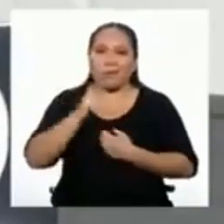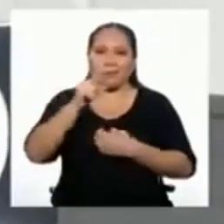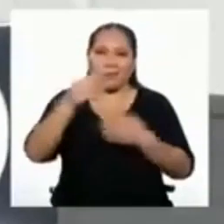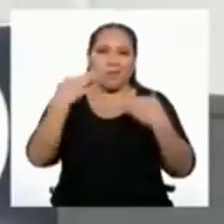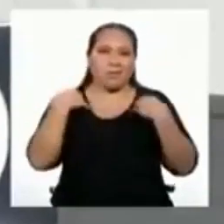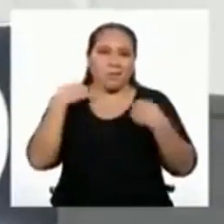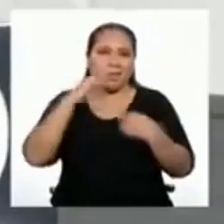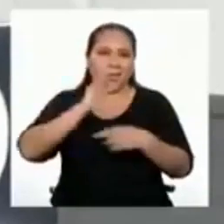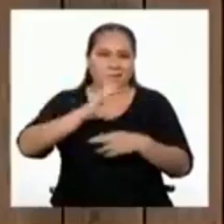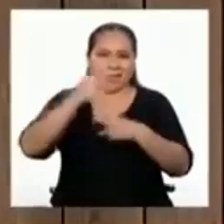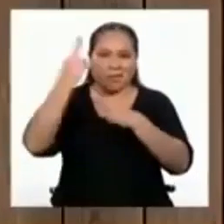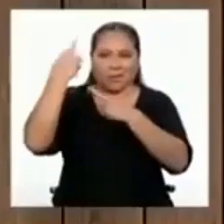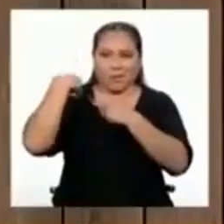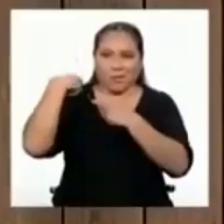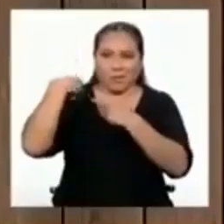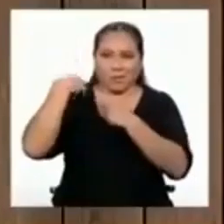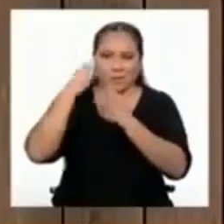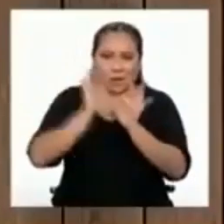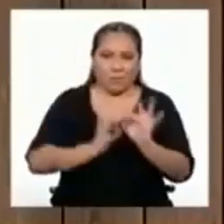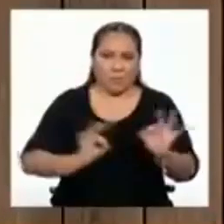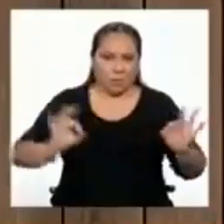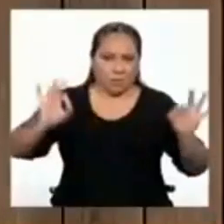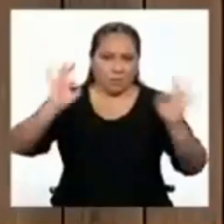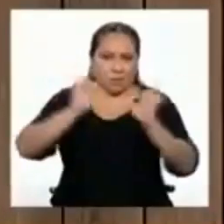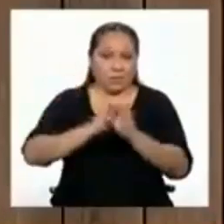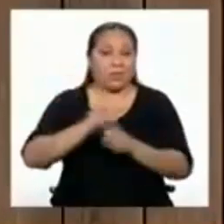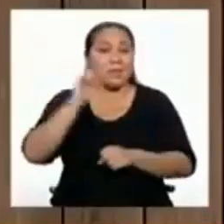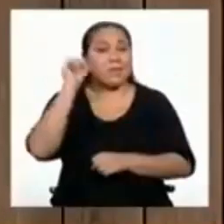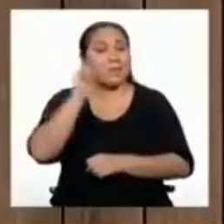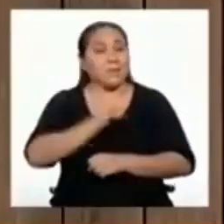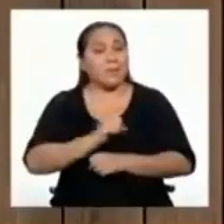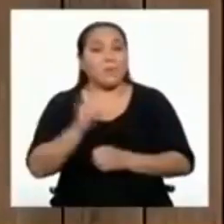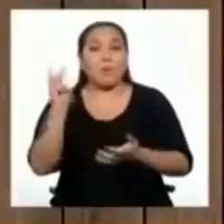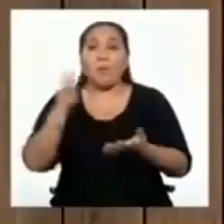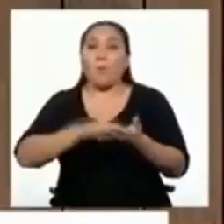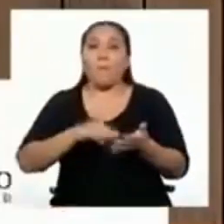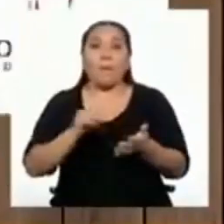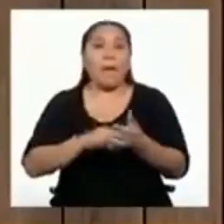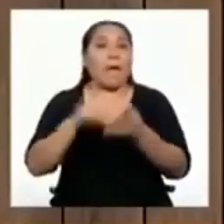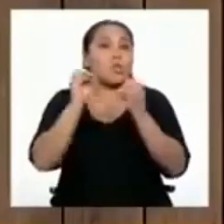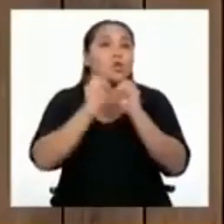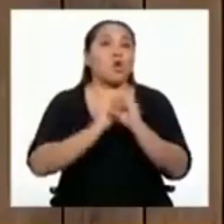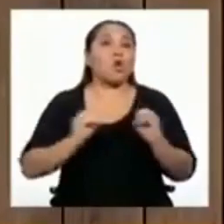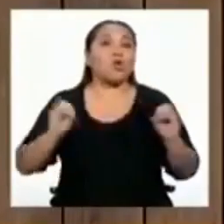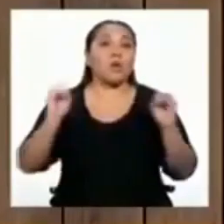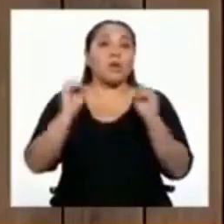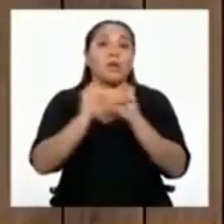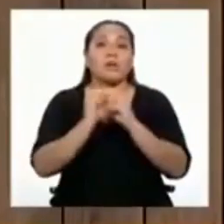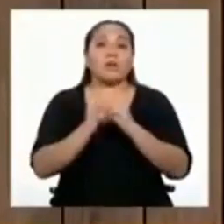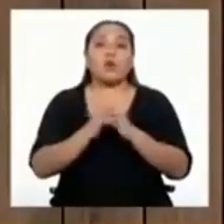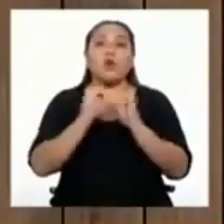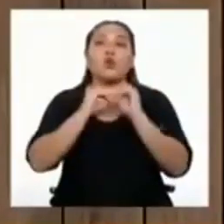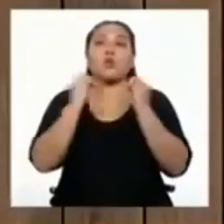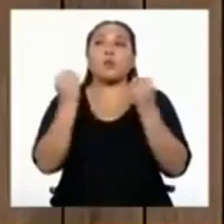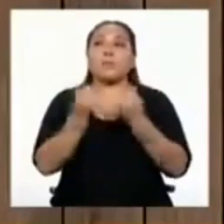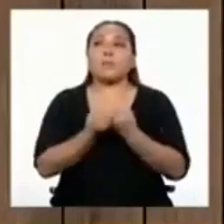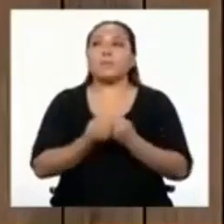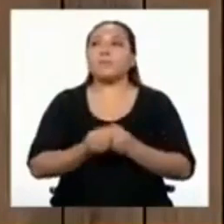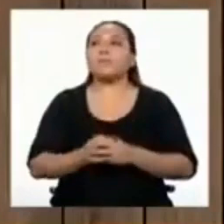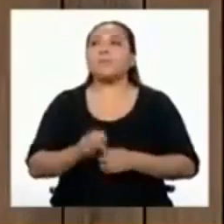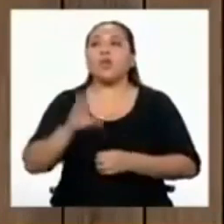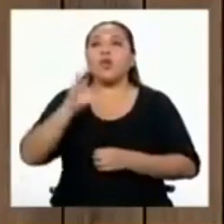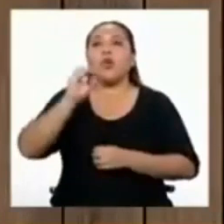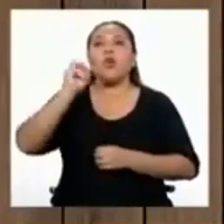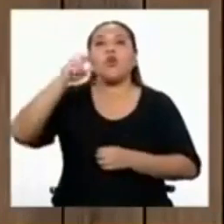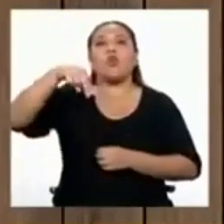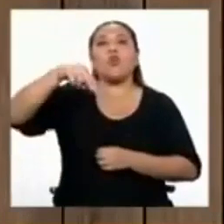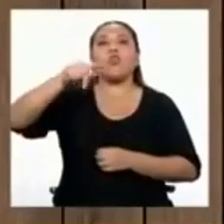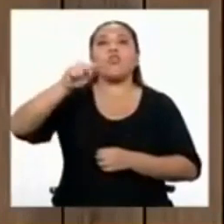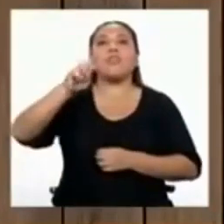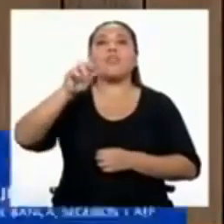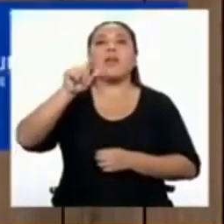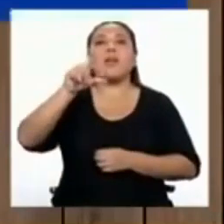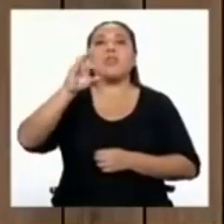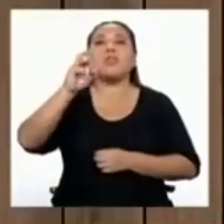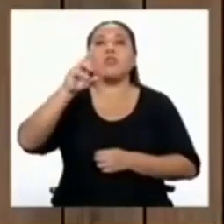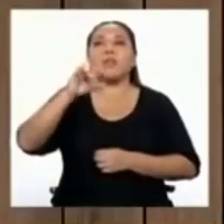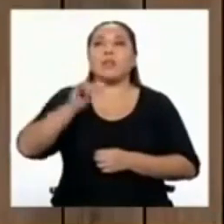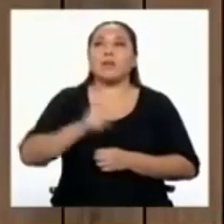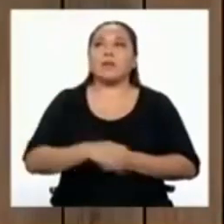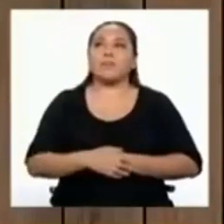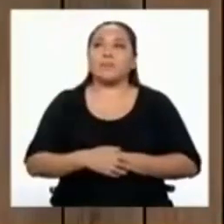tan importantes. Sí, pero hay más organismos. Está la Contraloría General de la República,